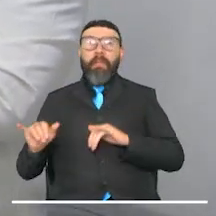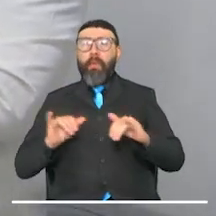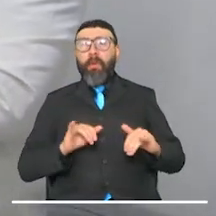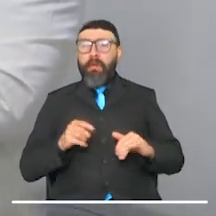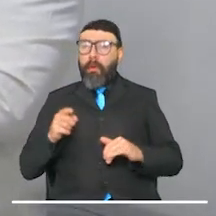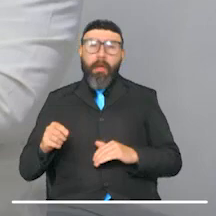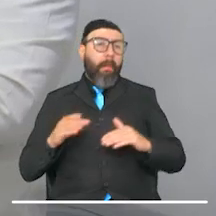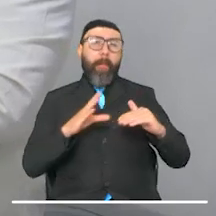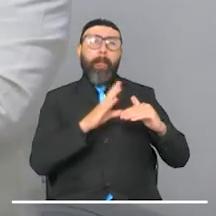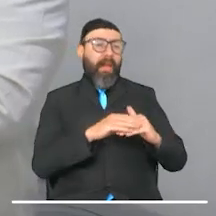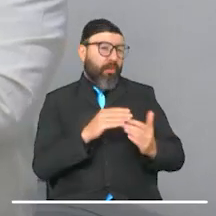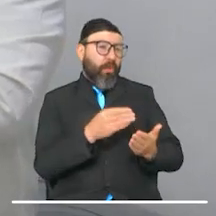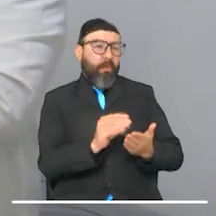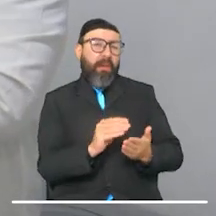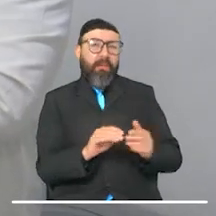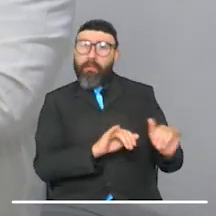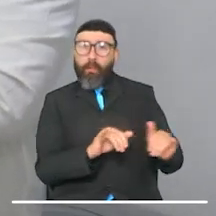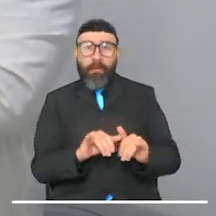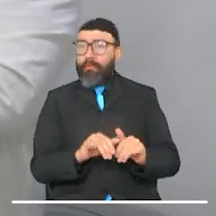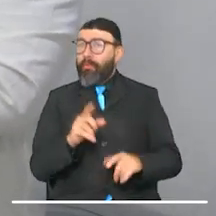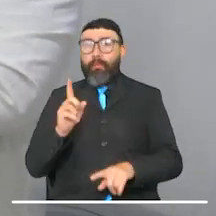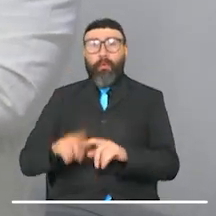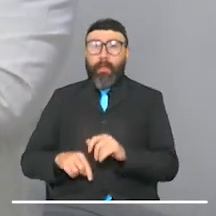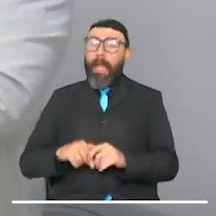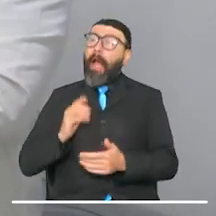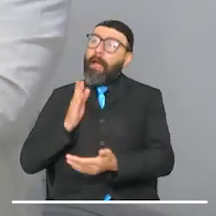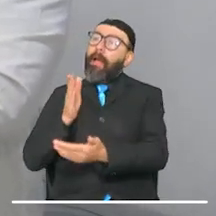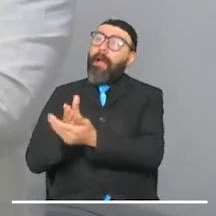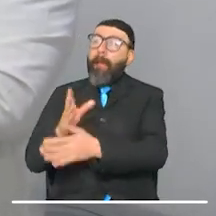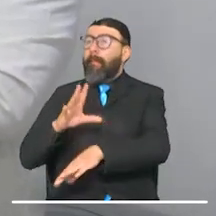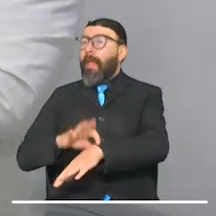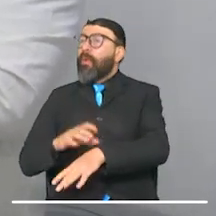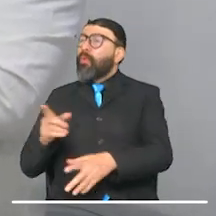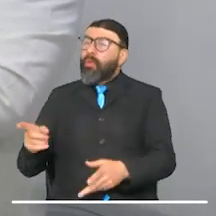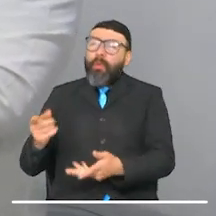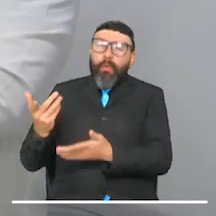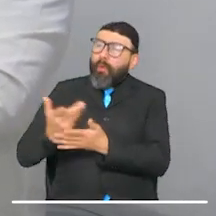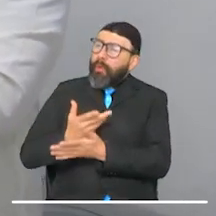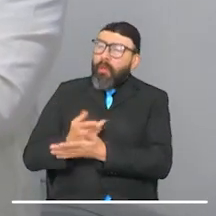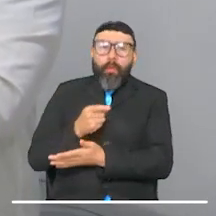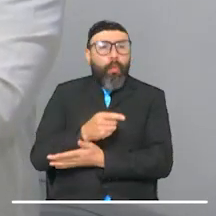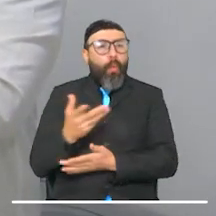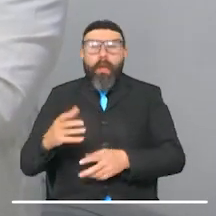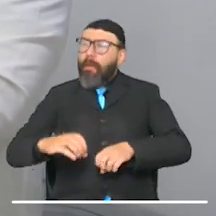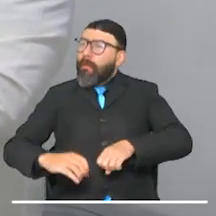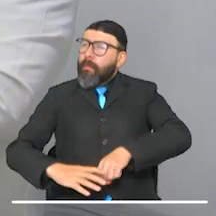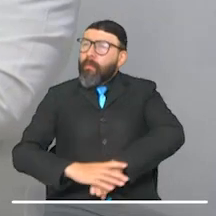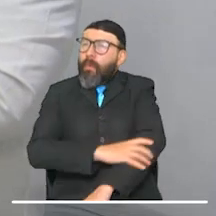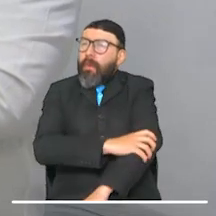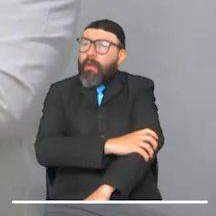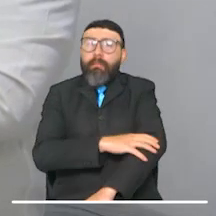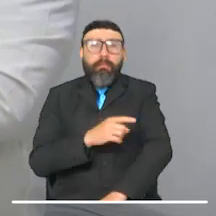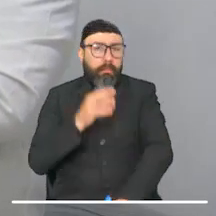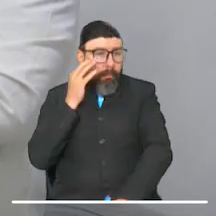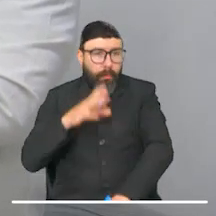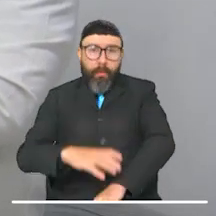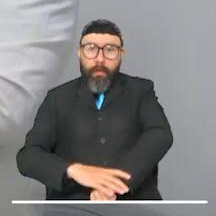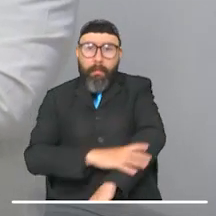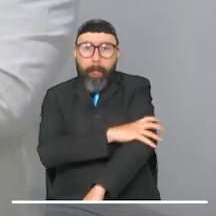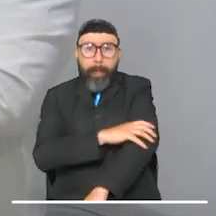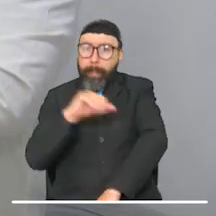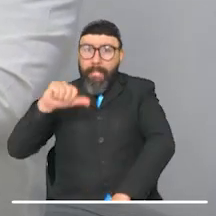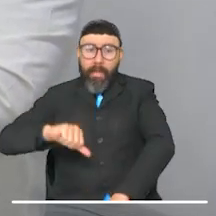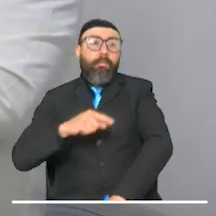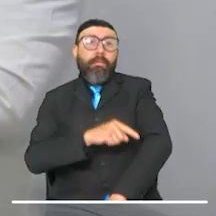pedacito de pan a la panadería hay que ir a un médico y ver qué media la que usted requiere porque una media puede generar complicaciones también una media mal